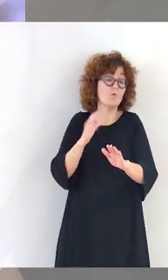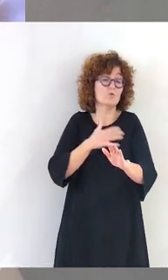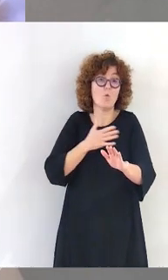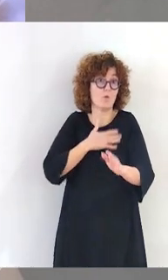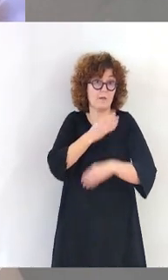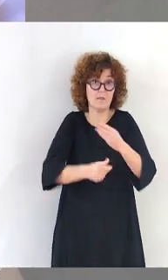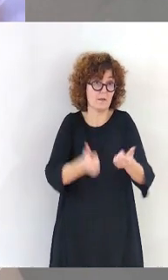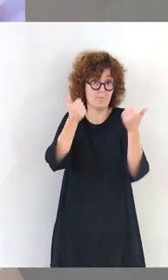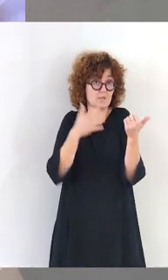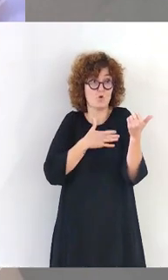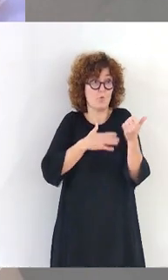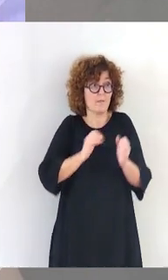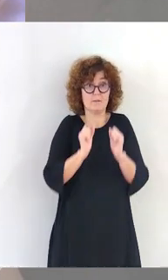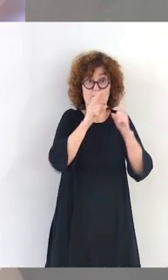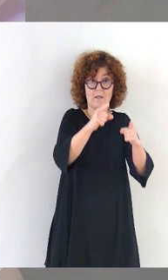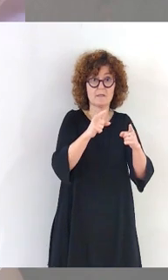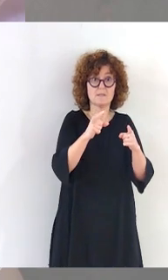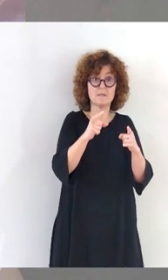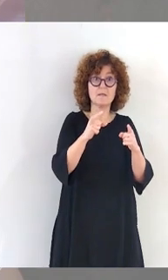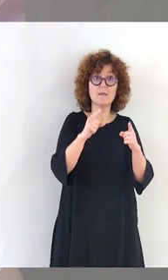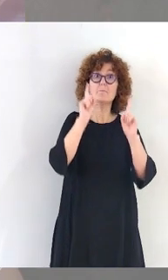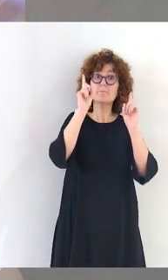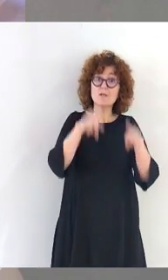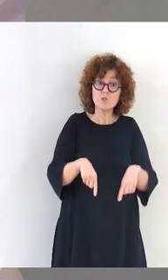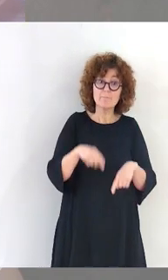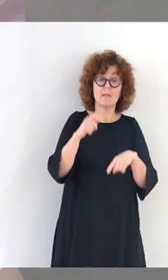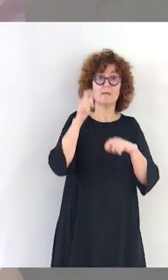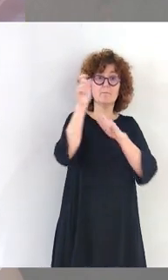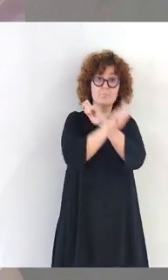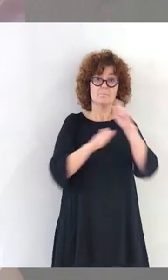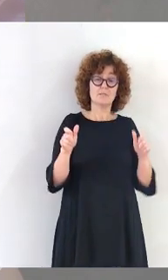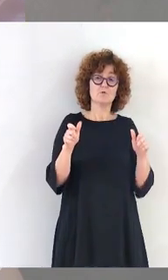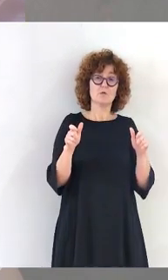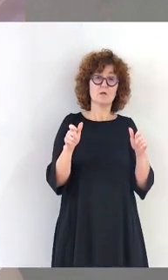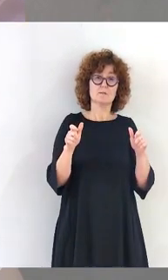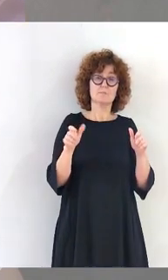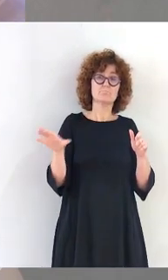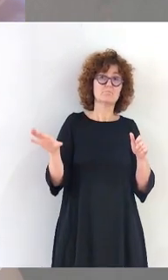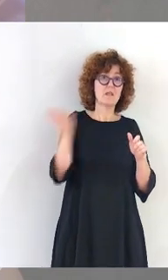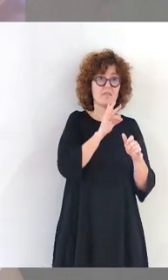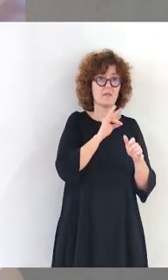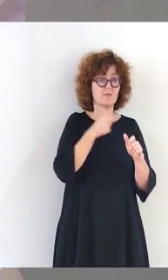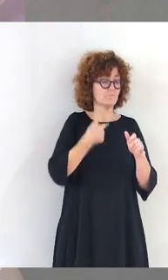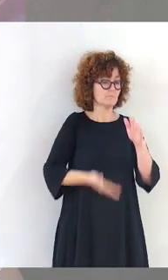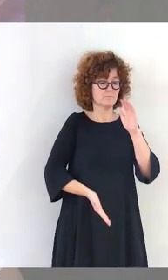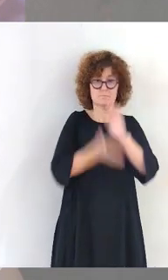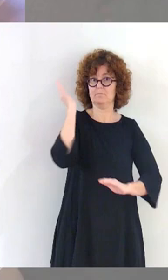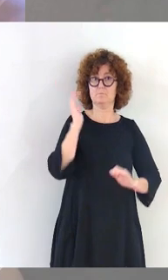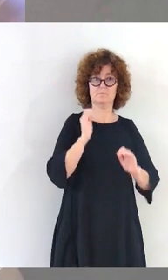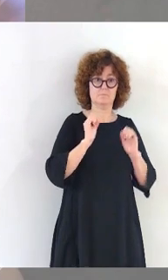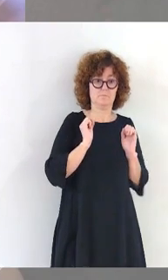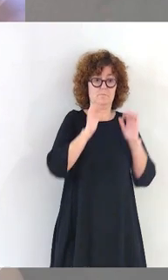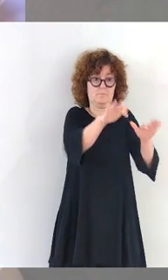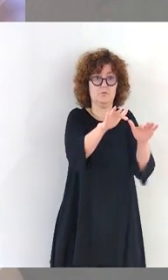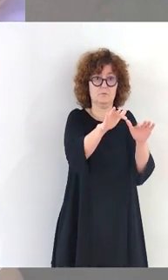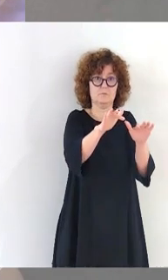pueden no pueden desplazar pero también acompañar a todas aquellas que deciden desplazarse y bien no quieren